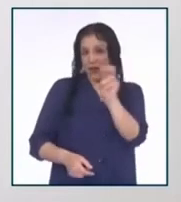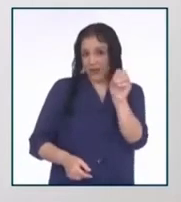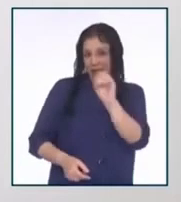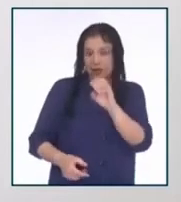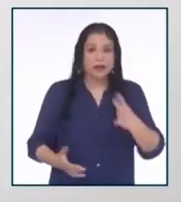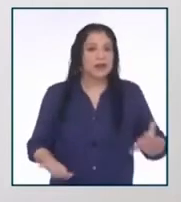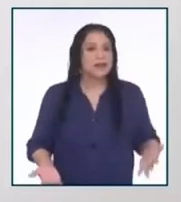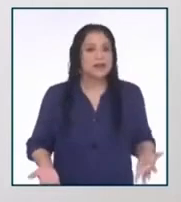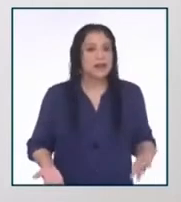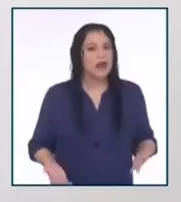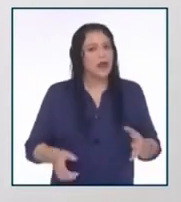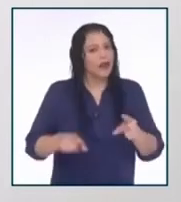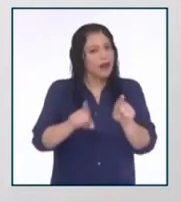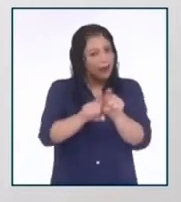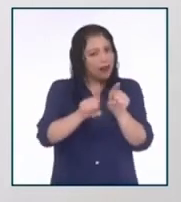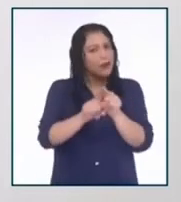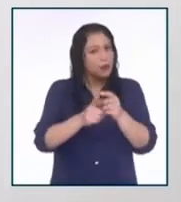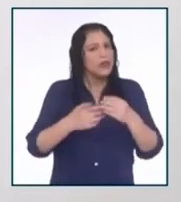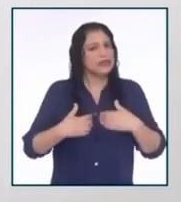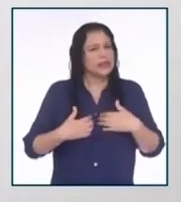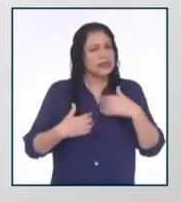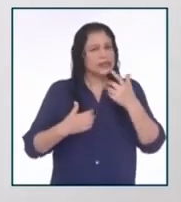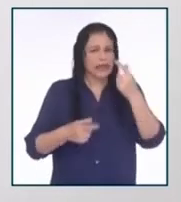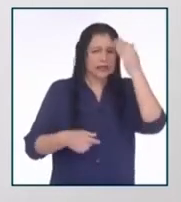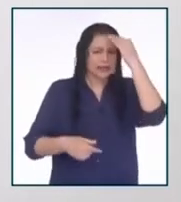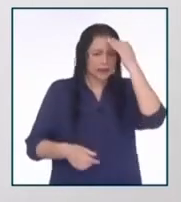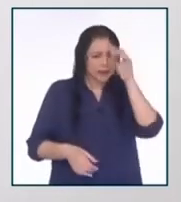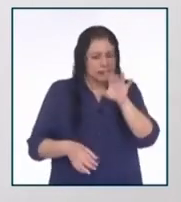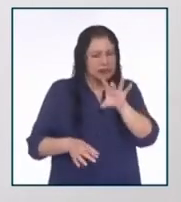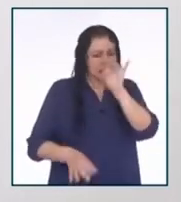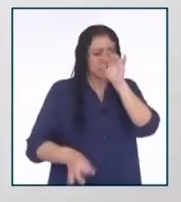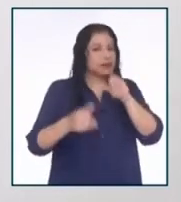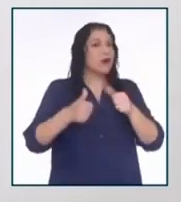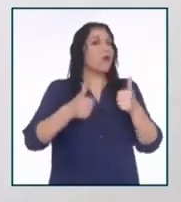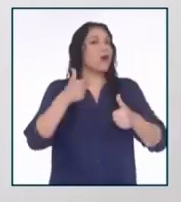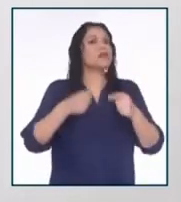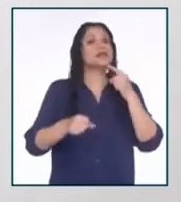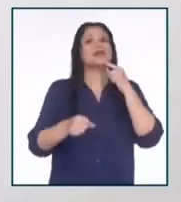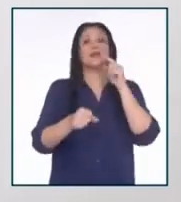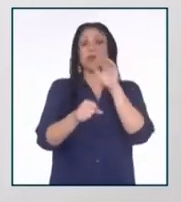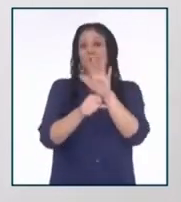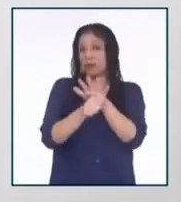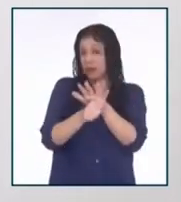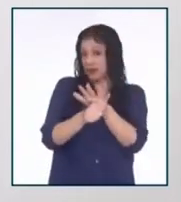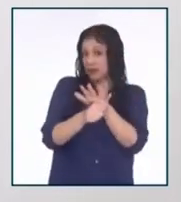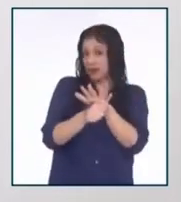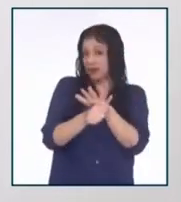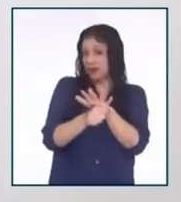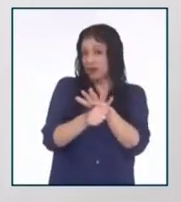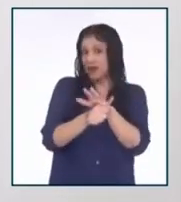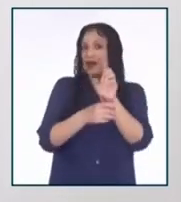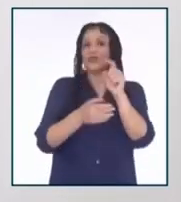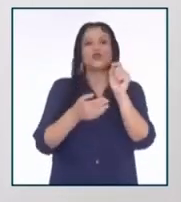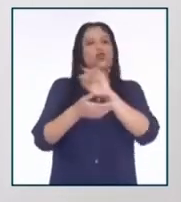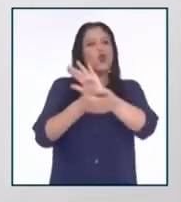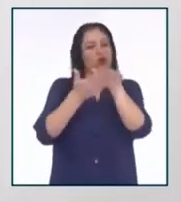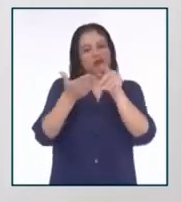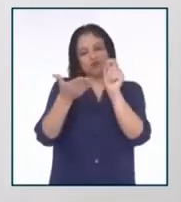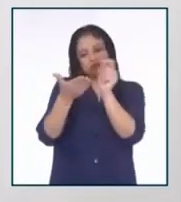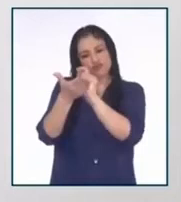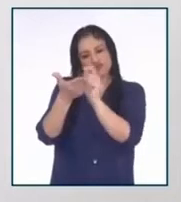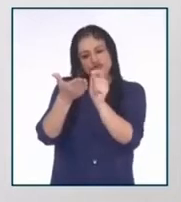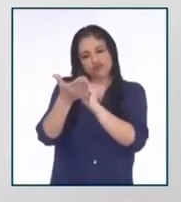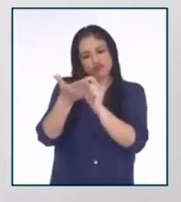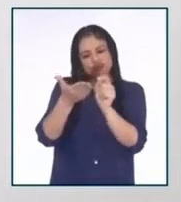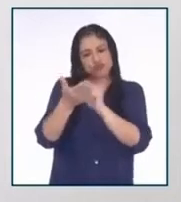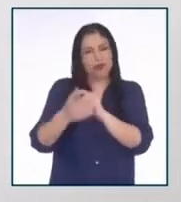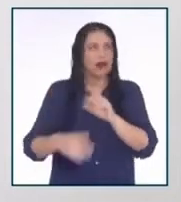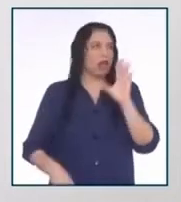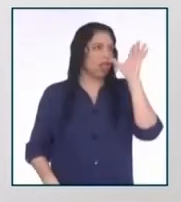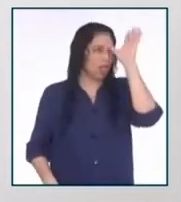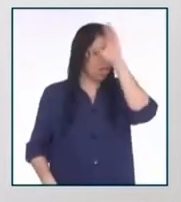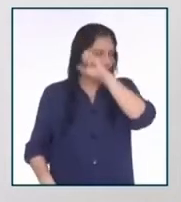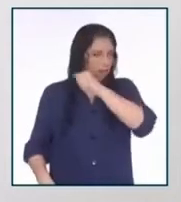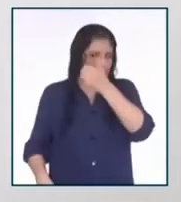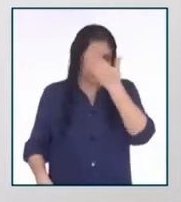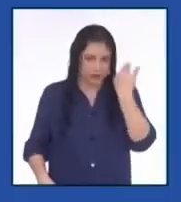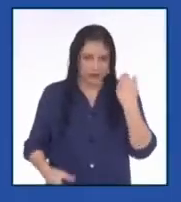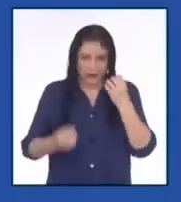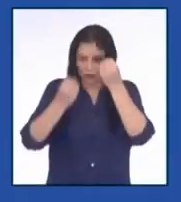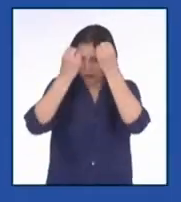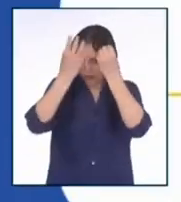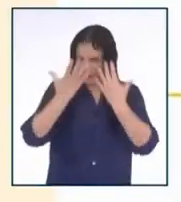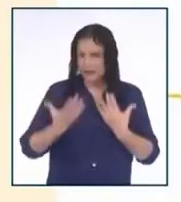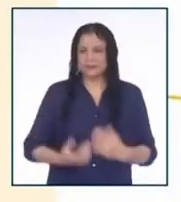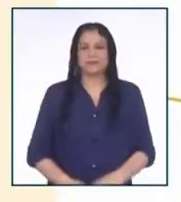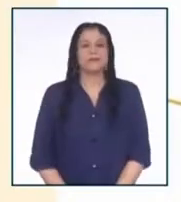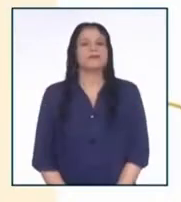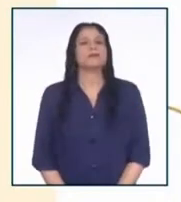2020, ¿también tienen identificados algunos compromisos? Vayan anotando todo para que no se les olvide la